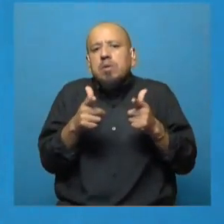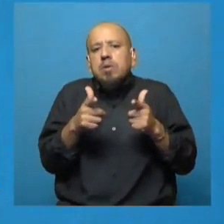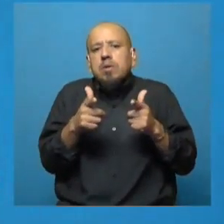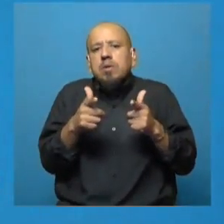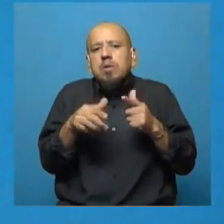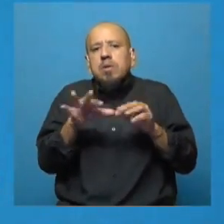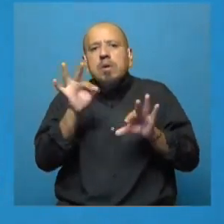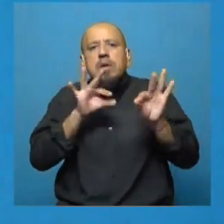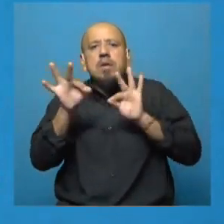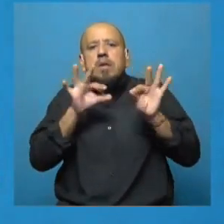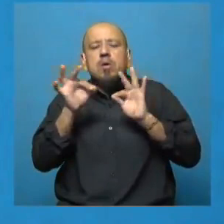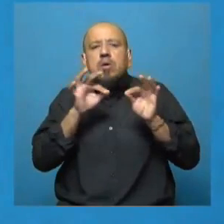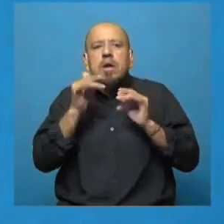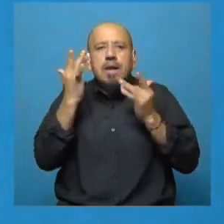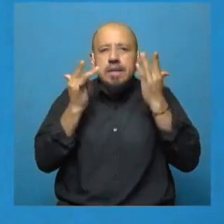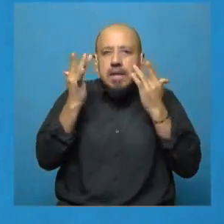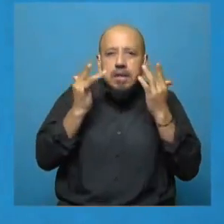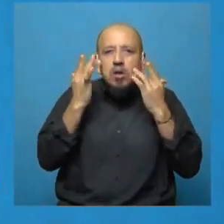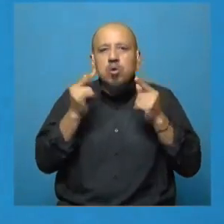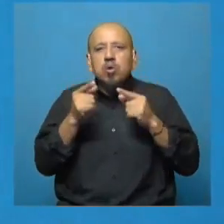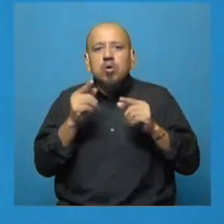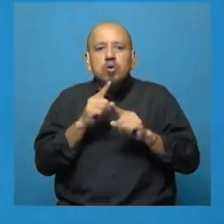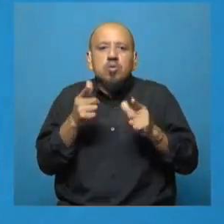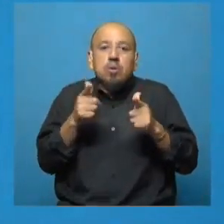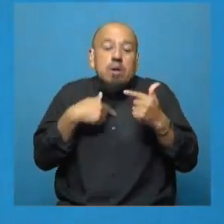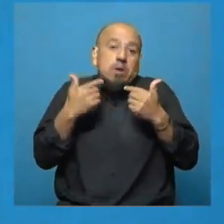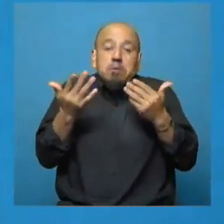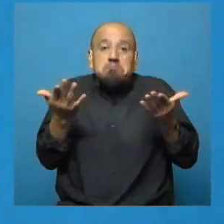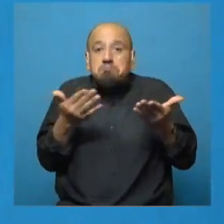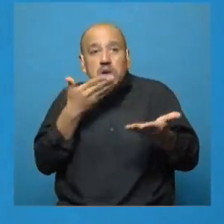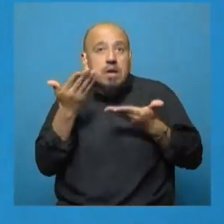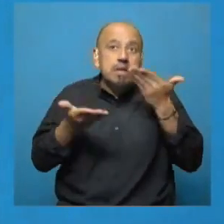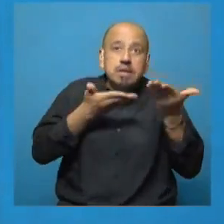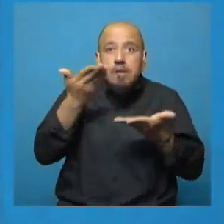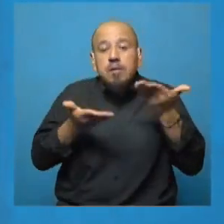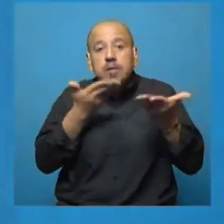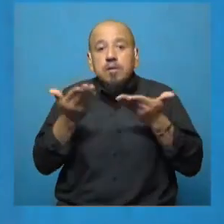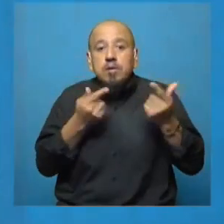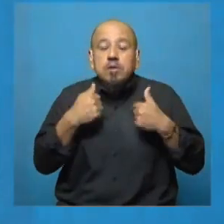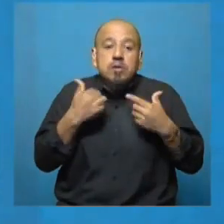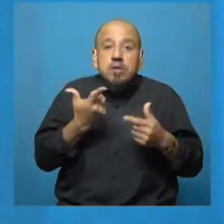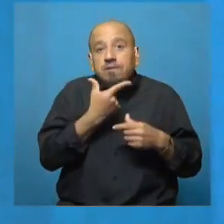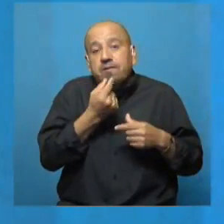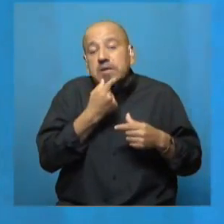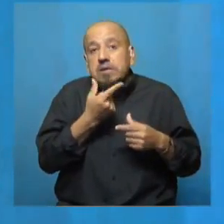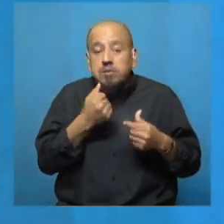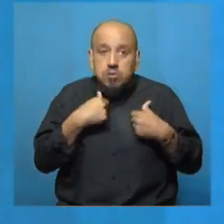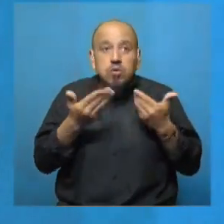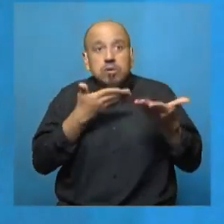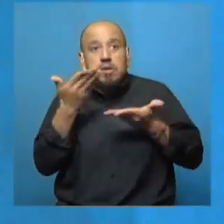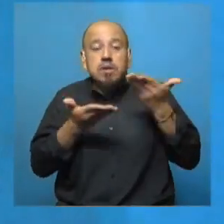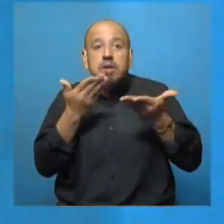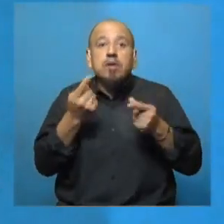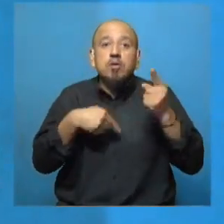puede hacer elegir bachillera al artístico o escuelas me gustaba cantar y cantaba y tenía cierta facilidad para cantar y